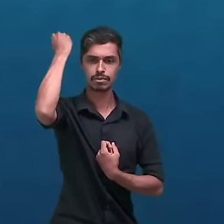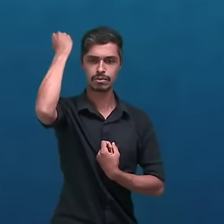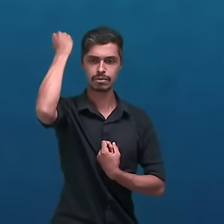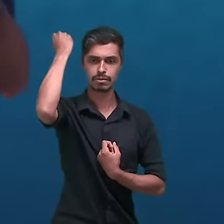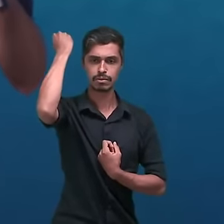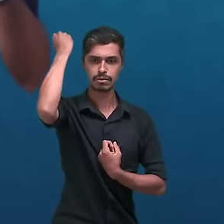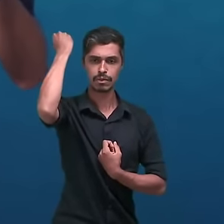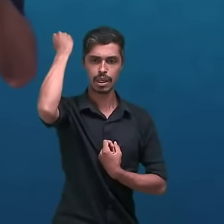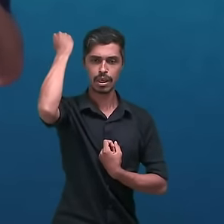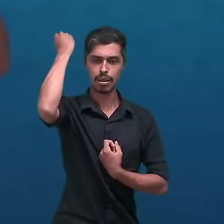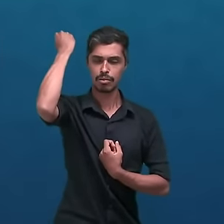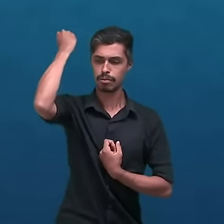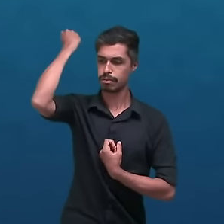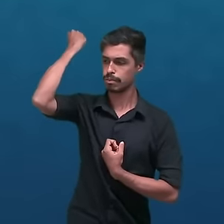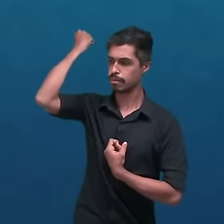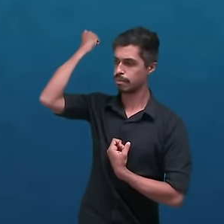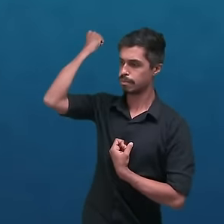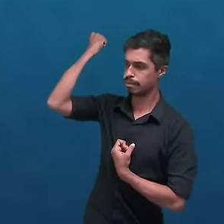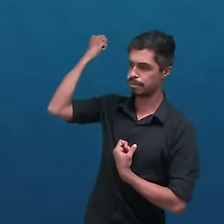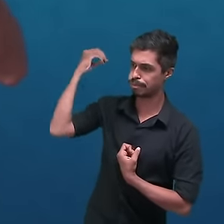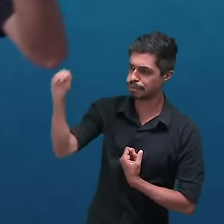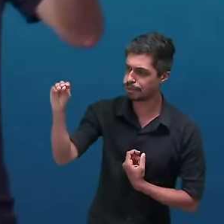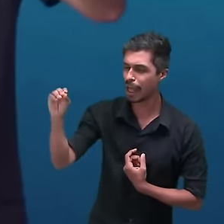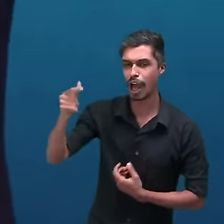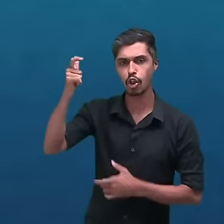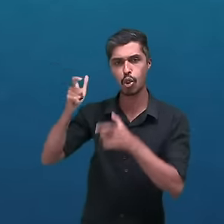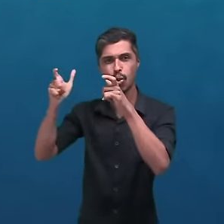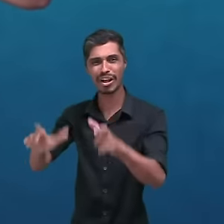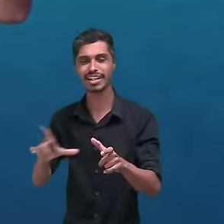Y yo aparecí en una fiesta danzando balsa.